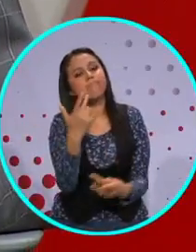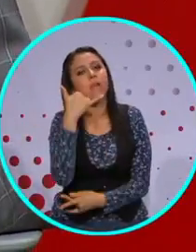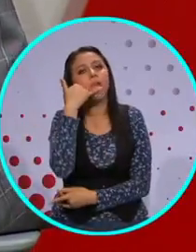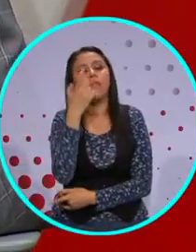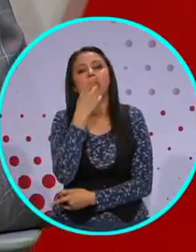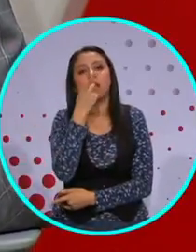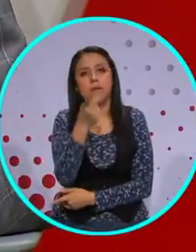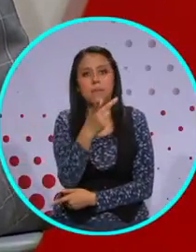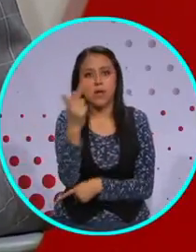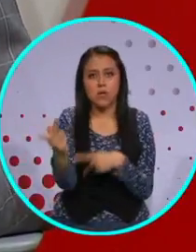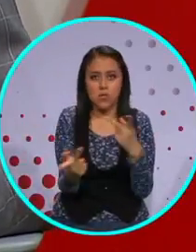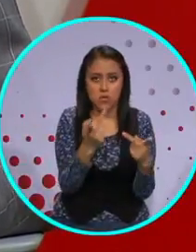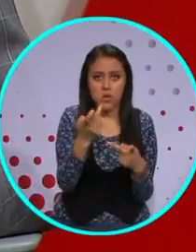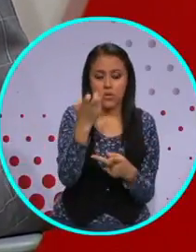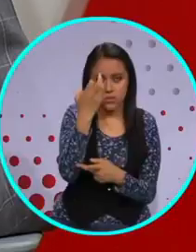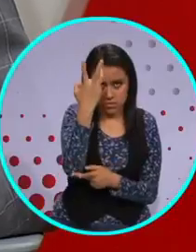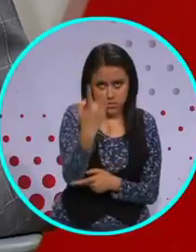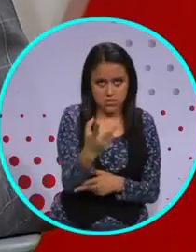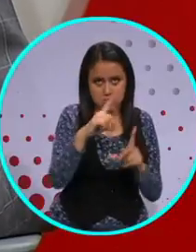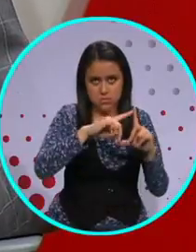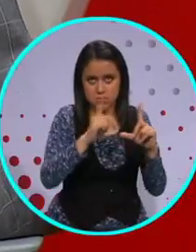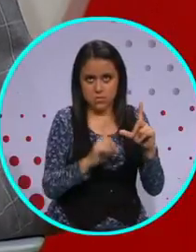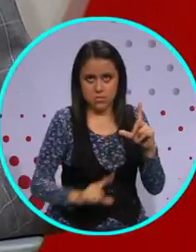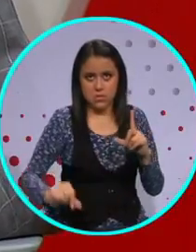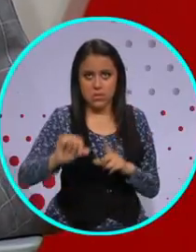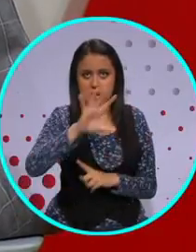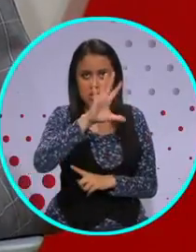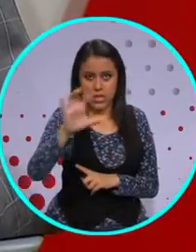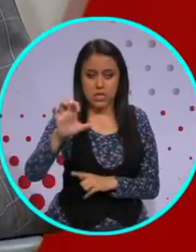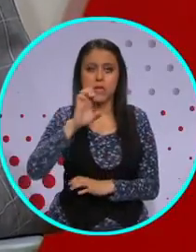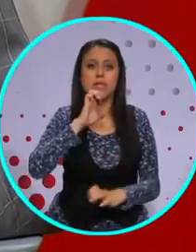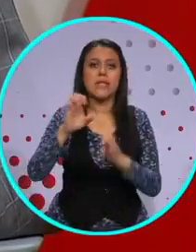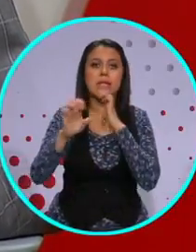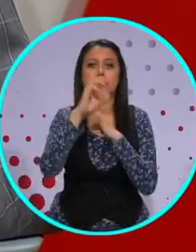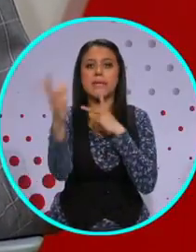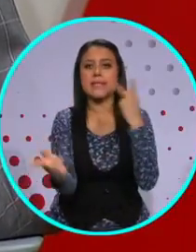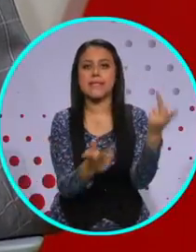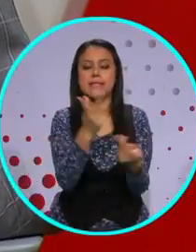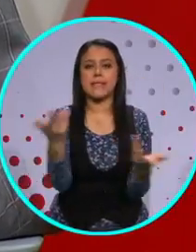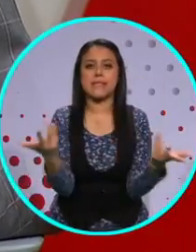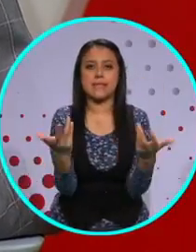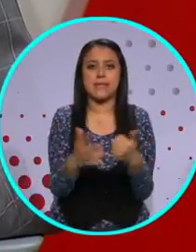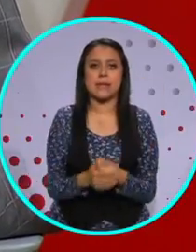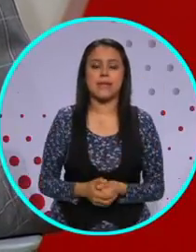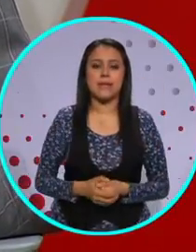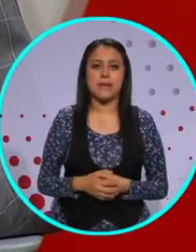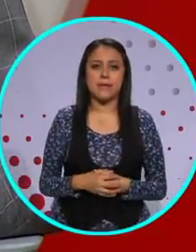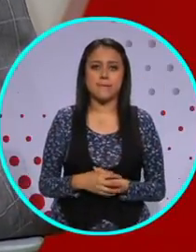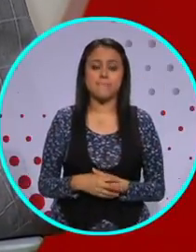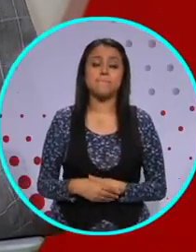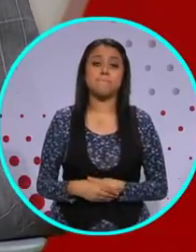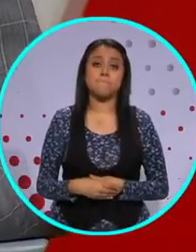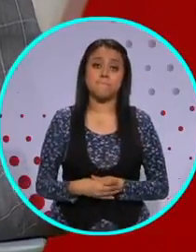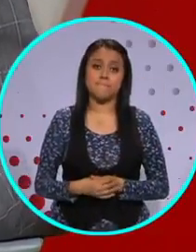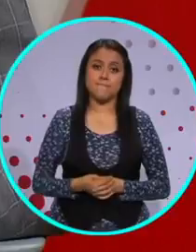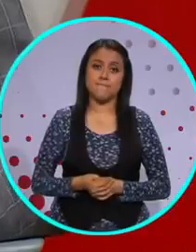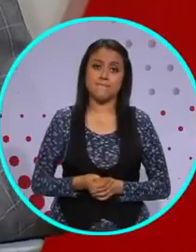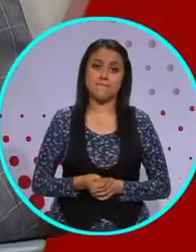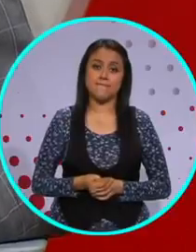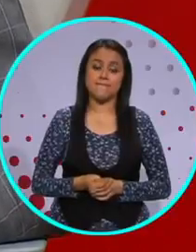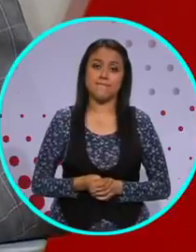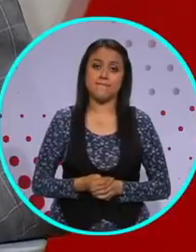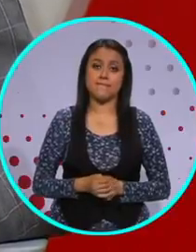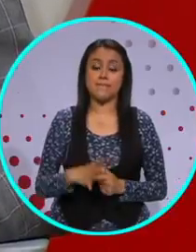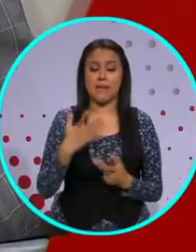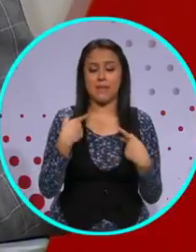encuesta en todo el país es una muestra representativa son 500 entrevistas eso es una muestra suficientemente representativa del universo